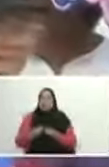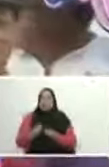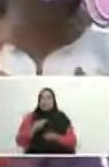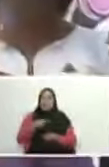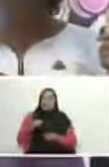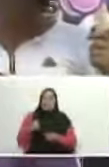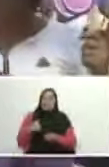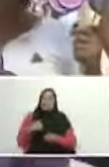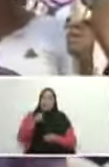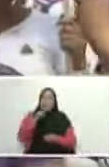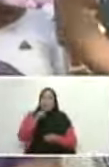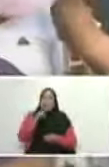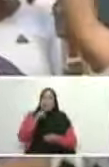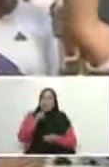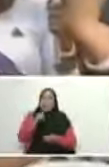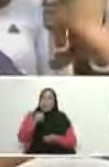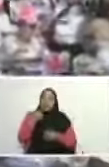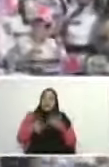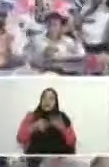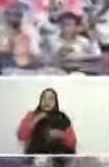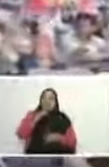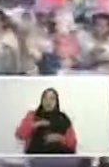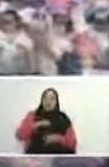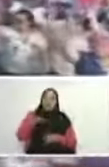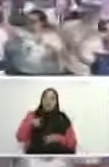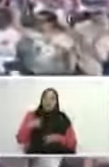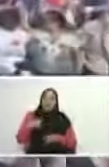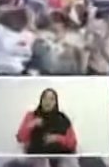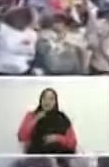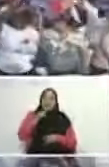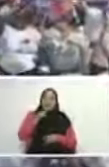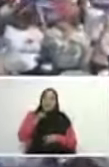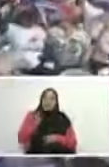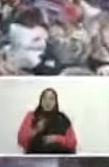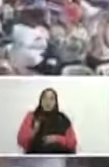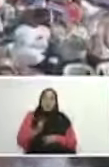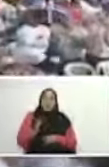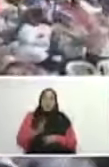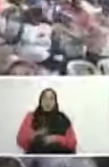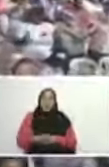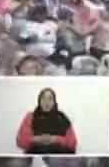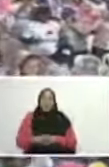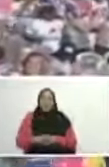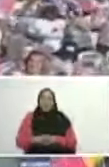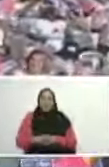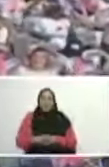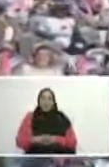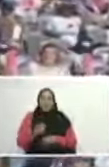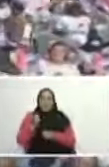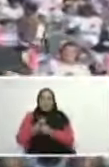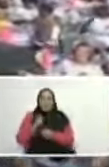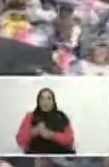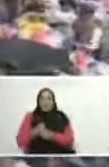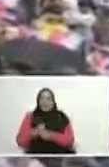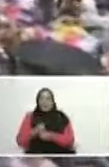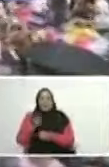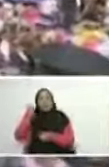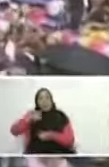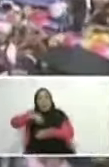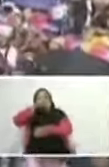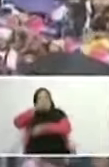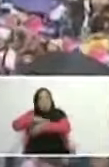acompañadas de la historia de nuestras heroínas, aquí presentes las heroínas de